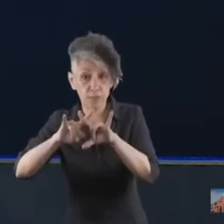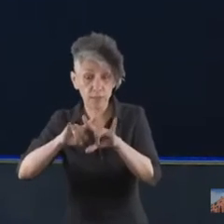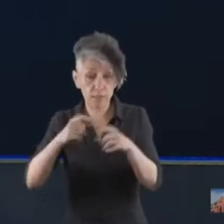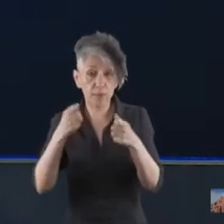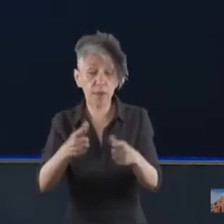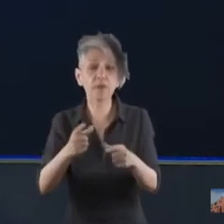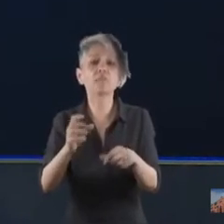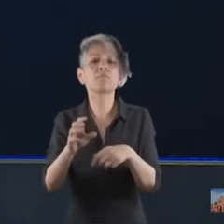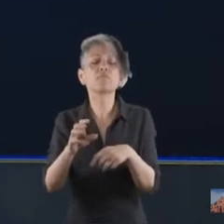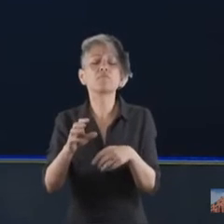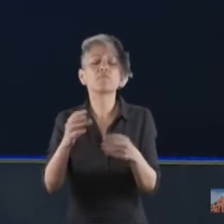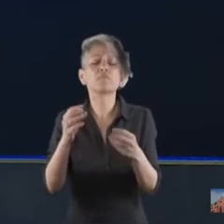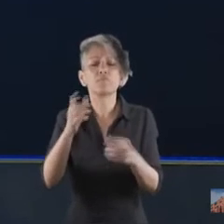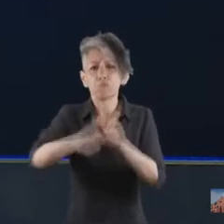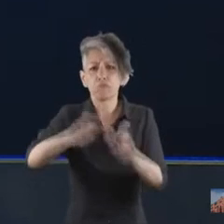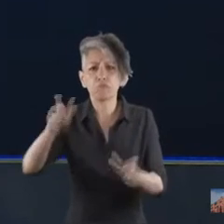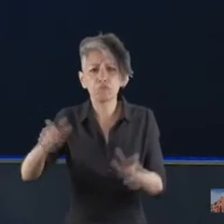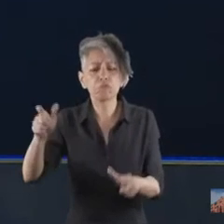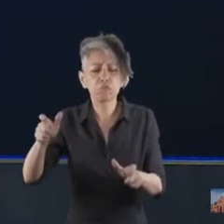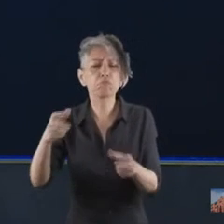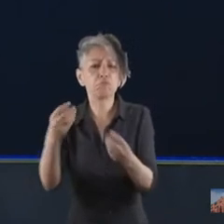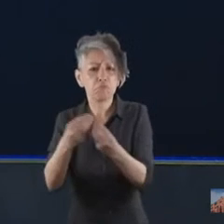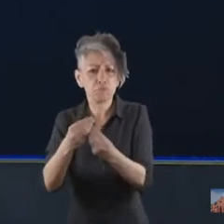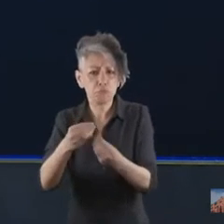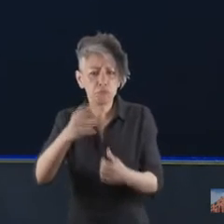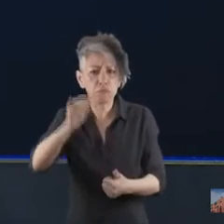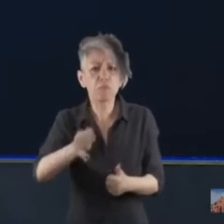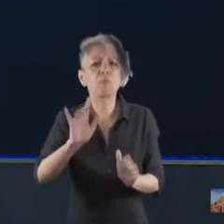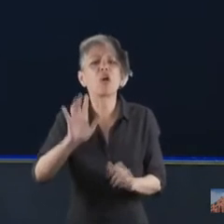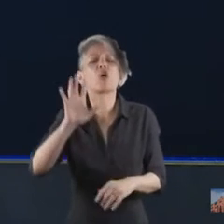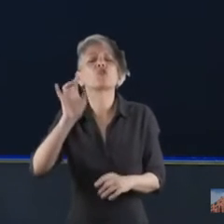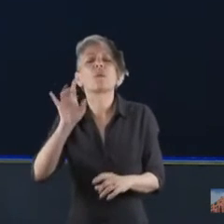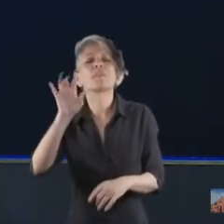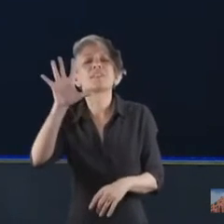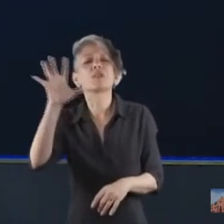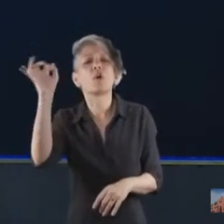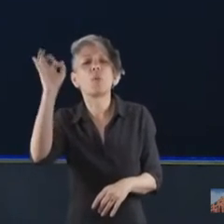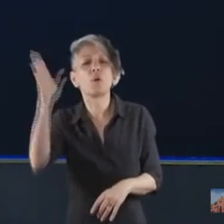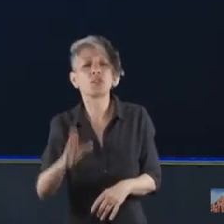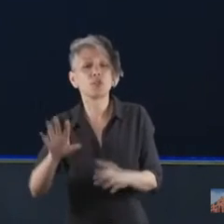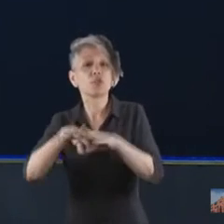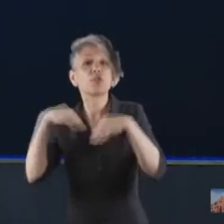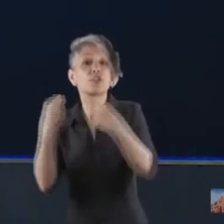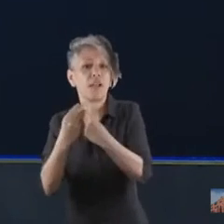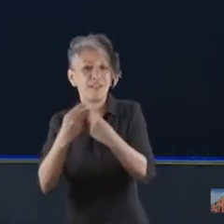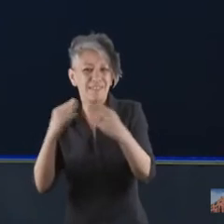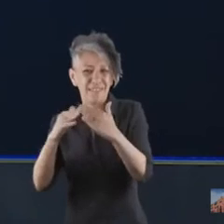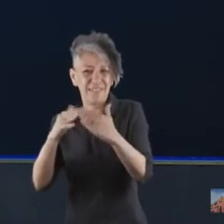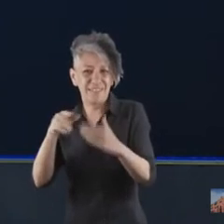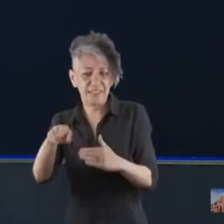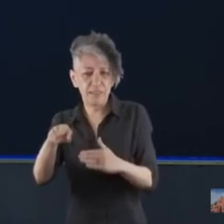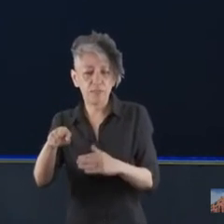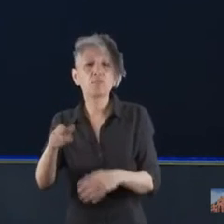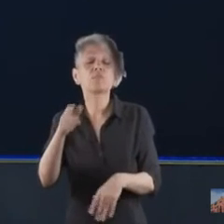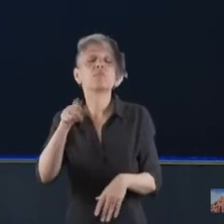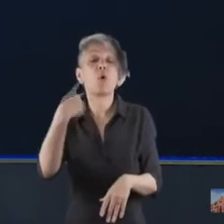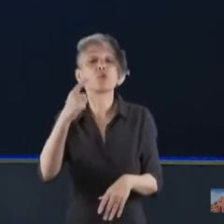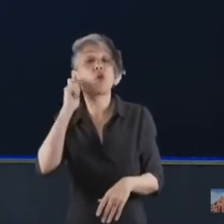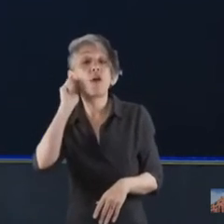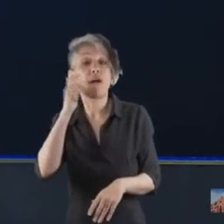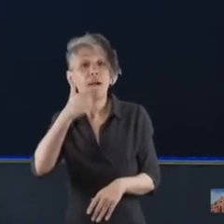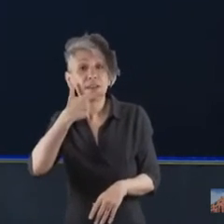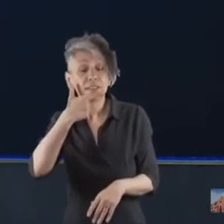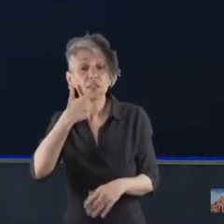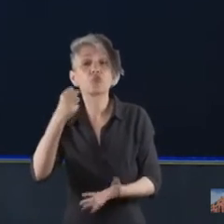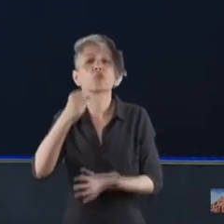pero sólo el 50 por ciento del consumo total residencial en el caso del gas la quita del